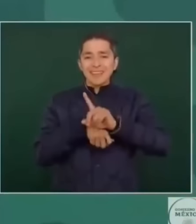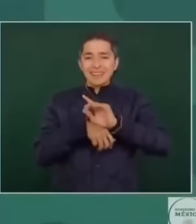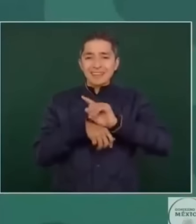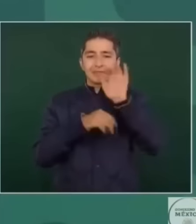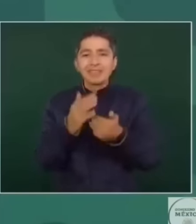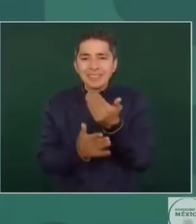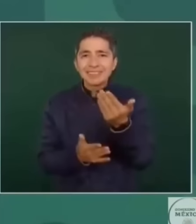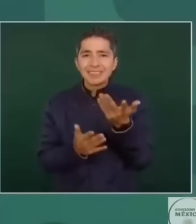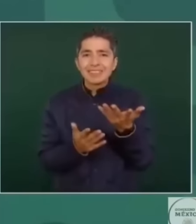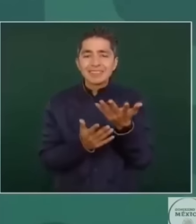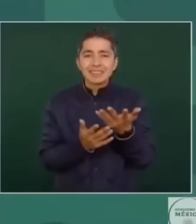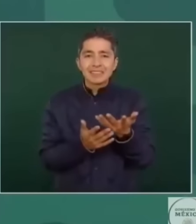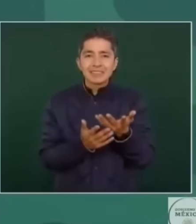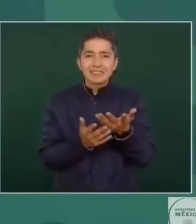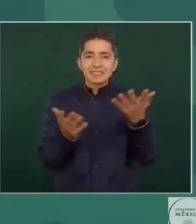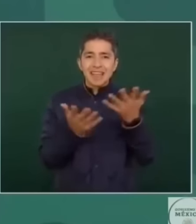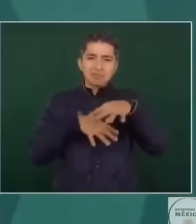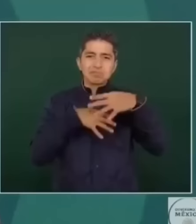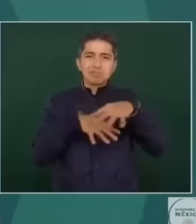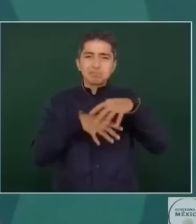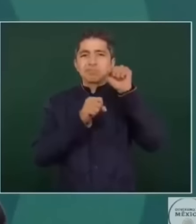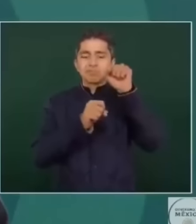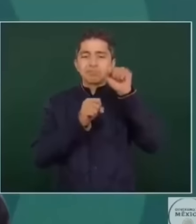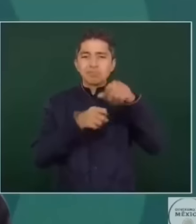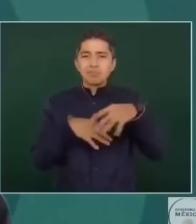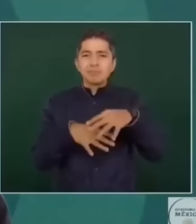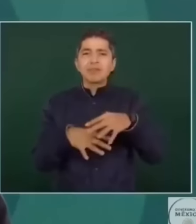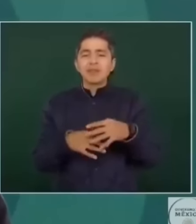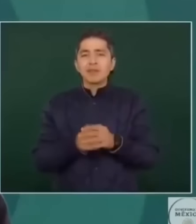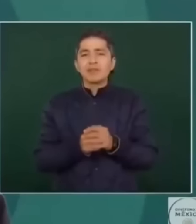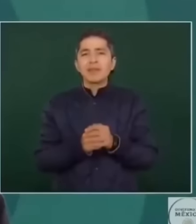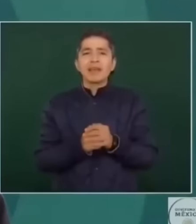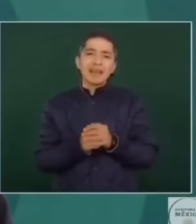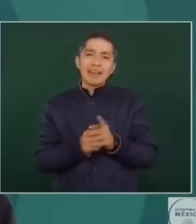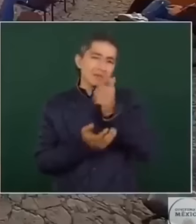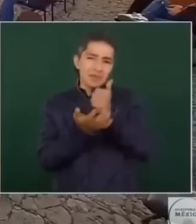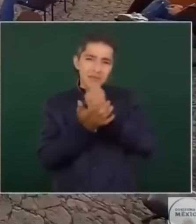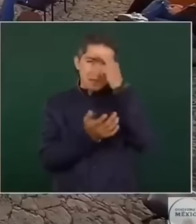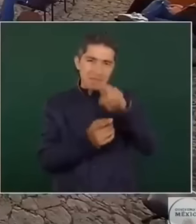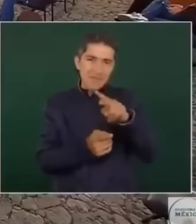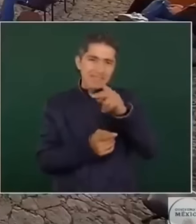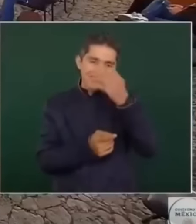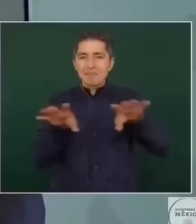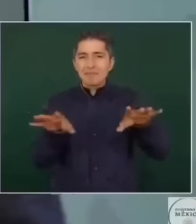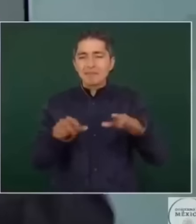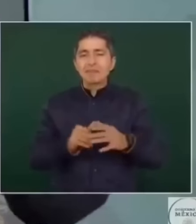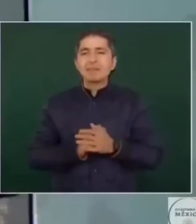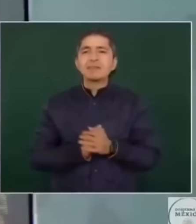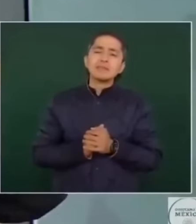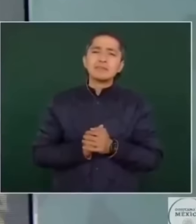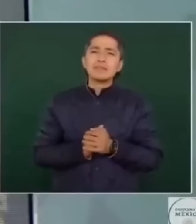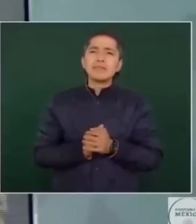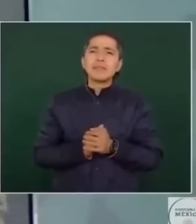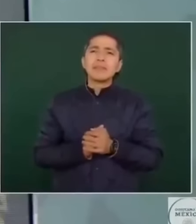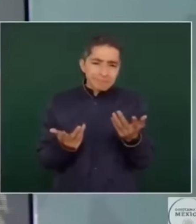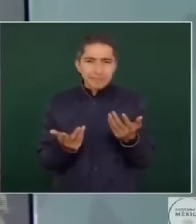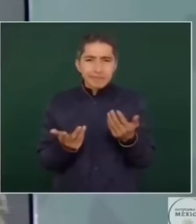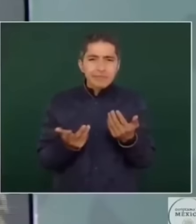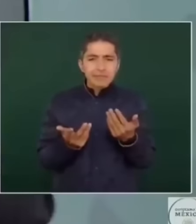de que se lleva a cabo una protesta en el Palacio Nacional, lo que ya se conoce. Sin embargo, pues